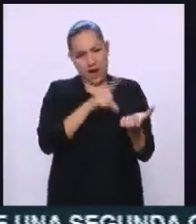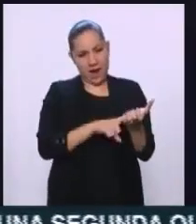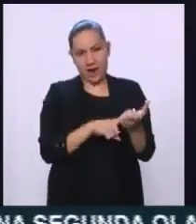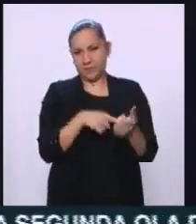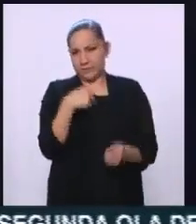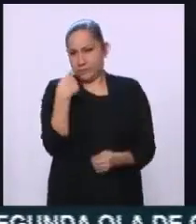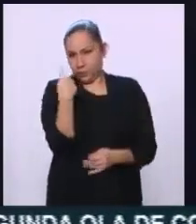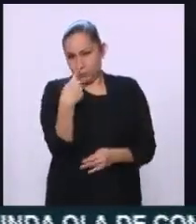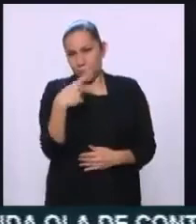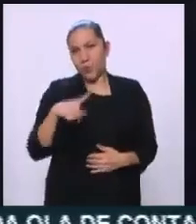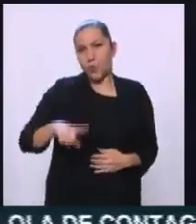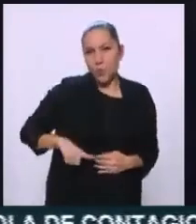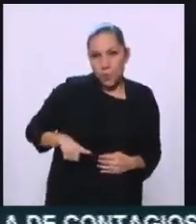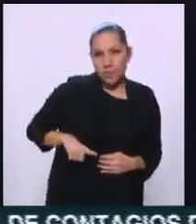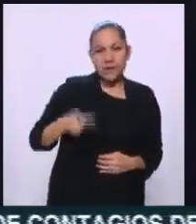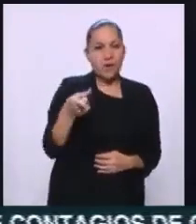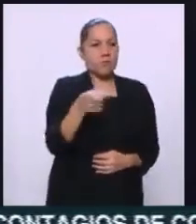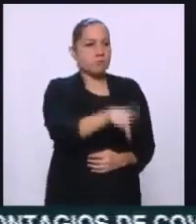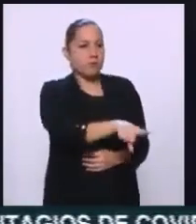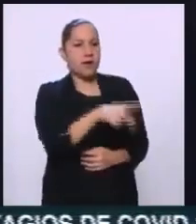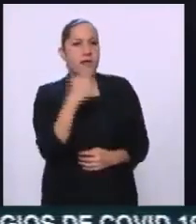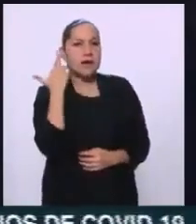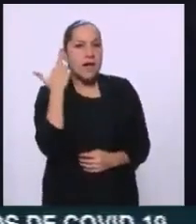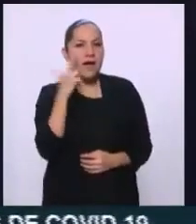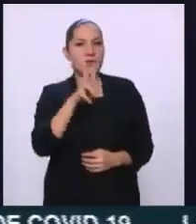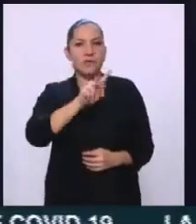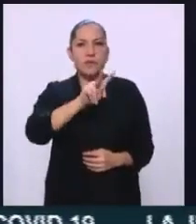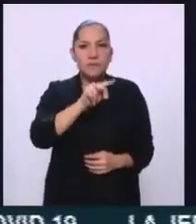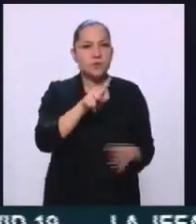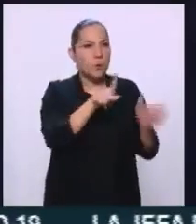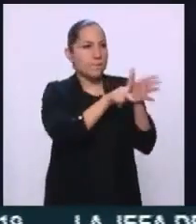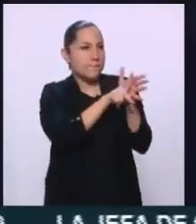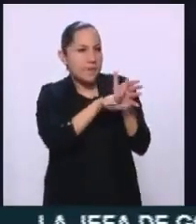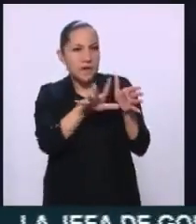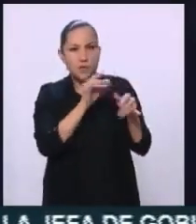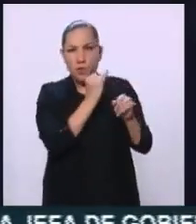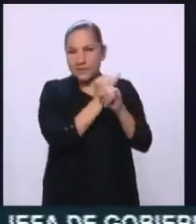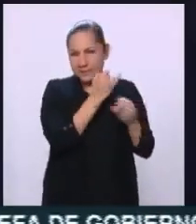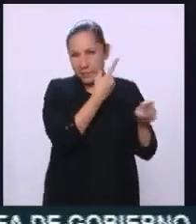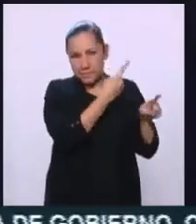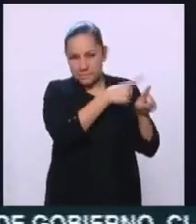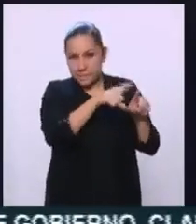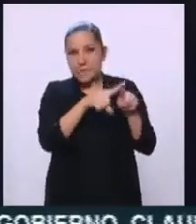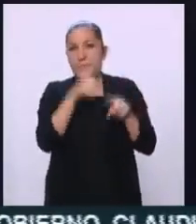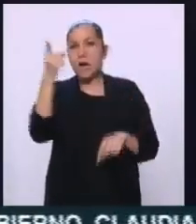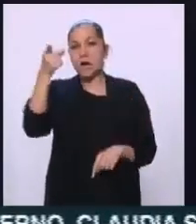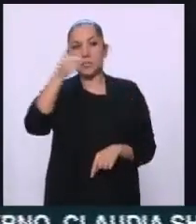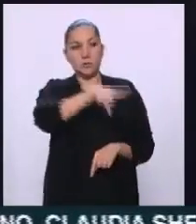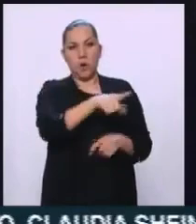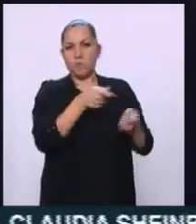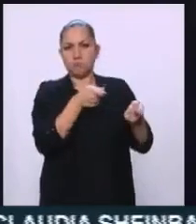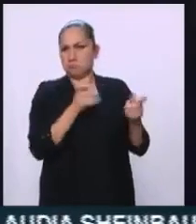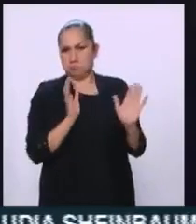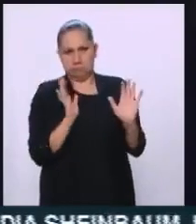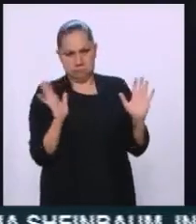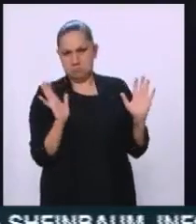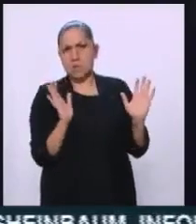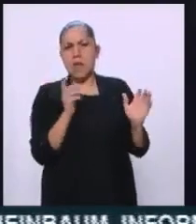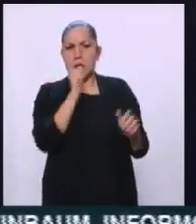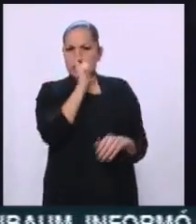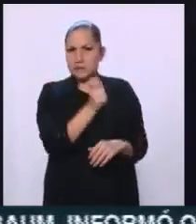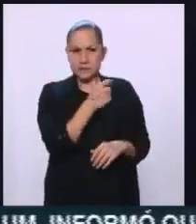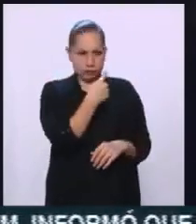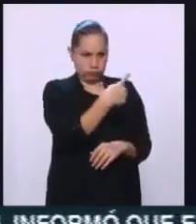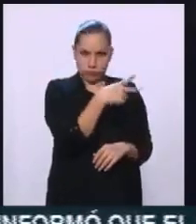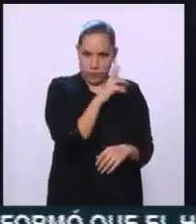sobre los medios de comunicación para generar vocerías sobre lo que está haciendo y dar simplemente una narrativa que es la